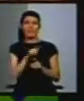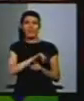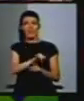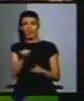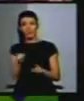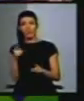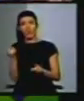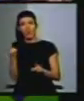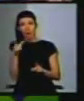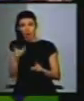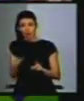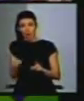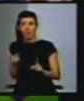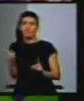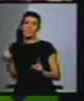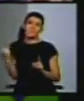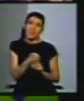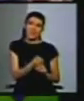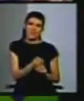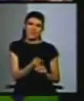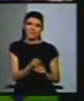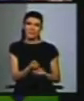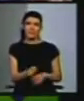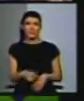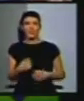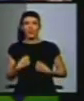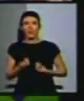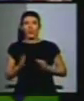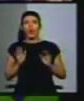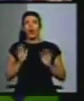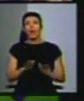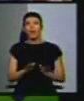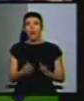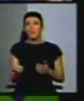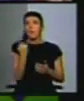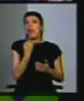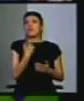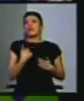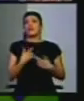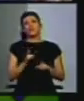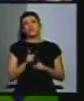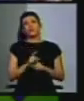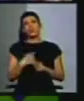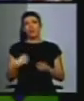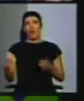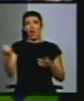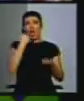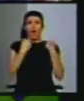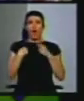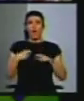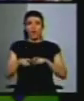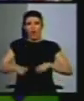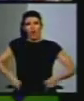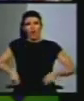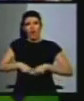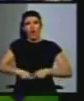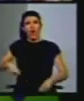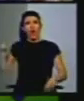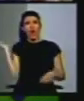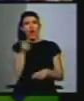jugador. Uno no puede quedarse ahí, péguenme. Me llegaron combos, me llegaron correazos en las manos, que